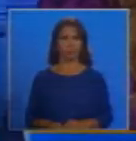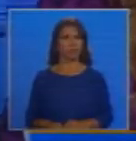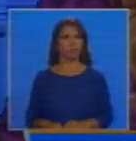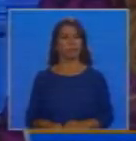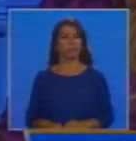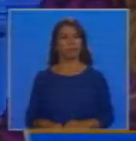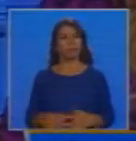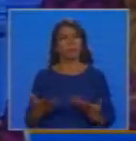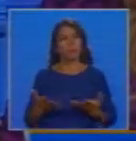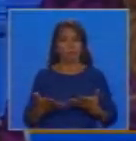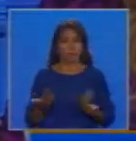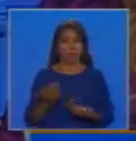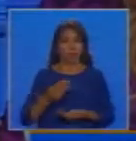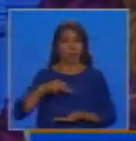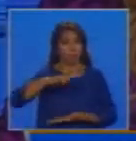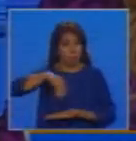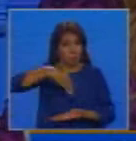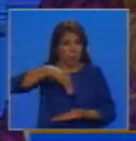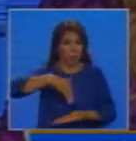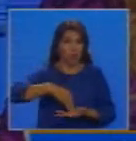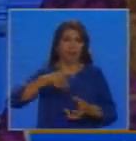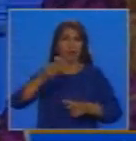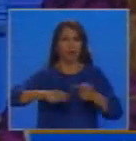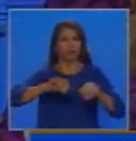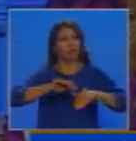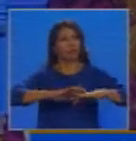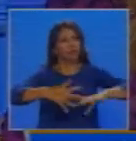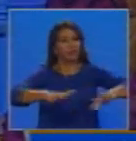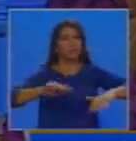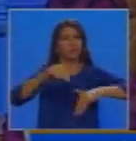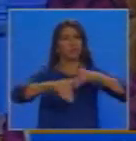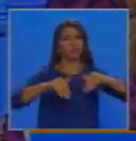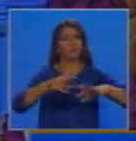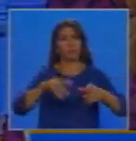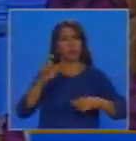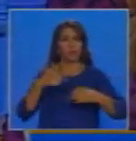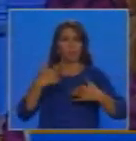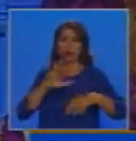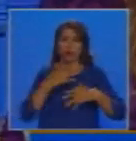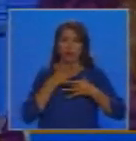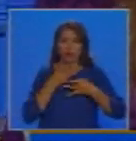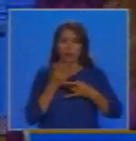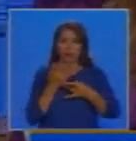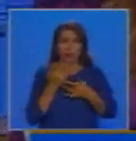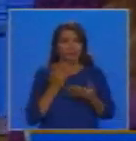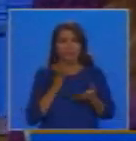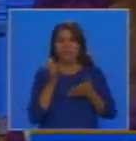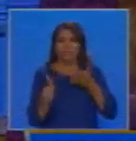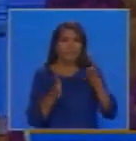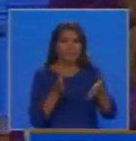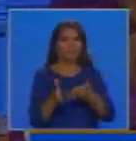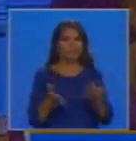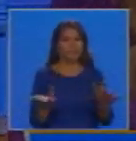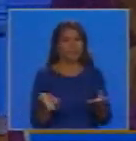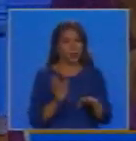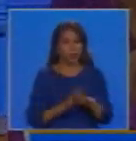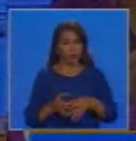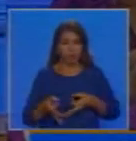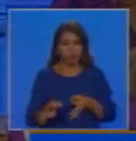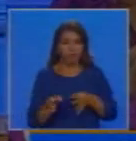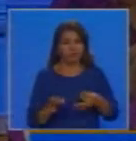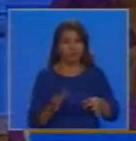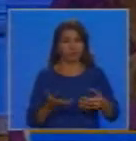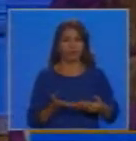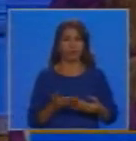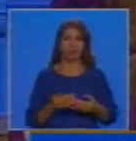Los balnearios de la provincia de Manabí están entre los destinos turísticos preferidos para el feriado de carnaval. Playa, sol, mar